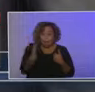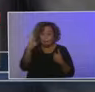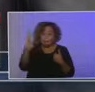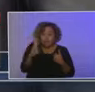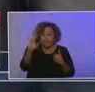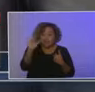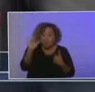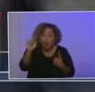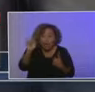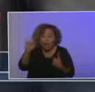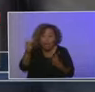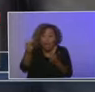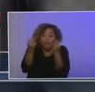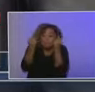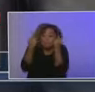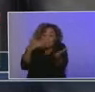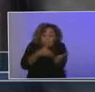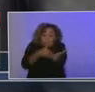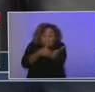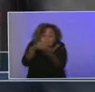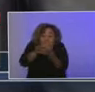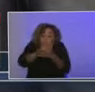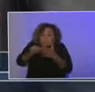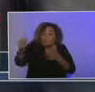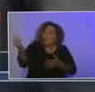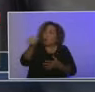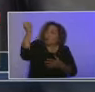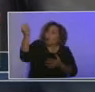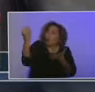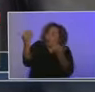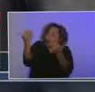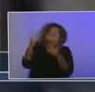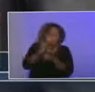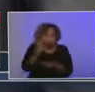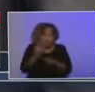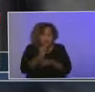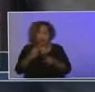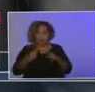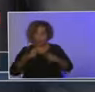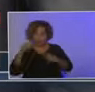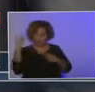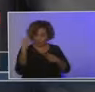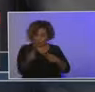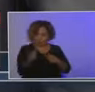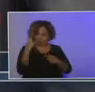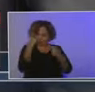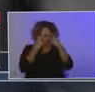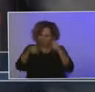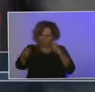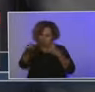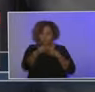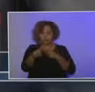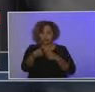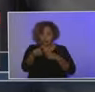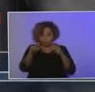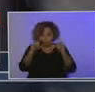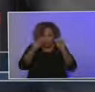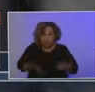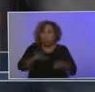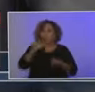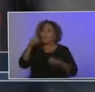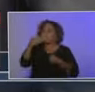B, billones de dólares ahí aguardando por ser usados? De nuevo, la pregunta que les dejo para que la piensen, ¿incapacidad o